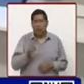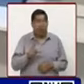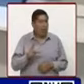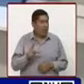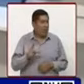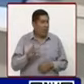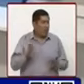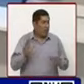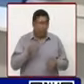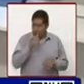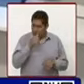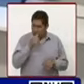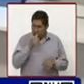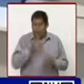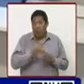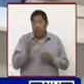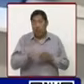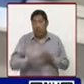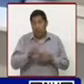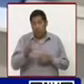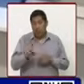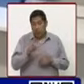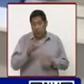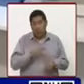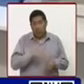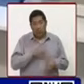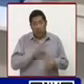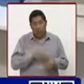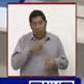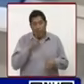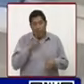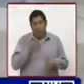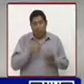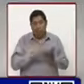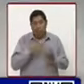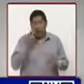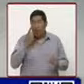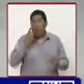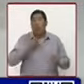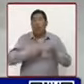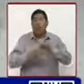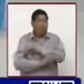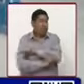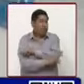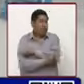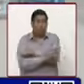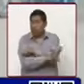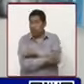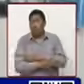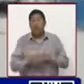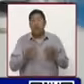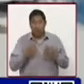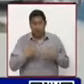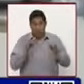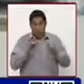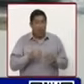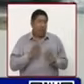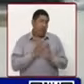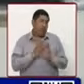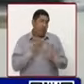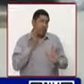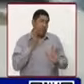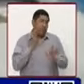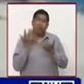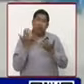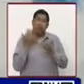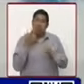estaría completamente todo normal el abastecimiento de este combustible. Estamos en los surtidores, todavía continúan las filas.